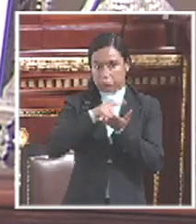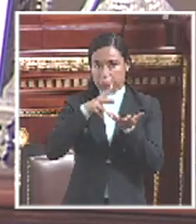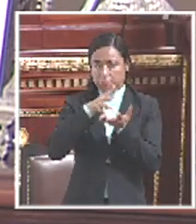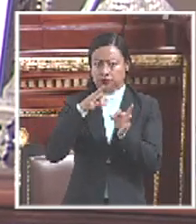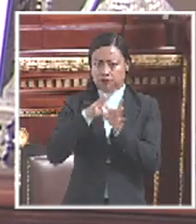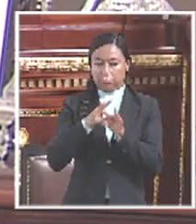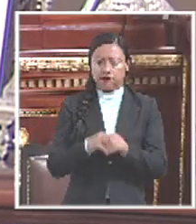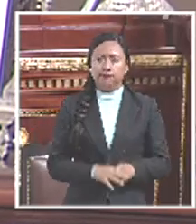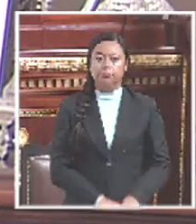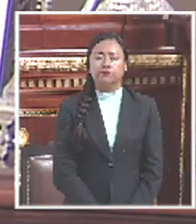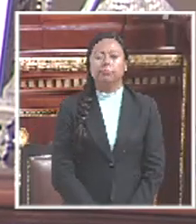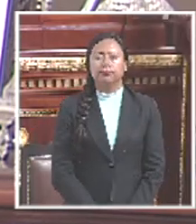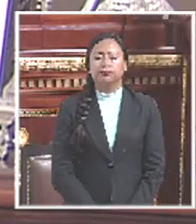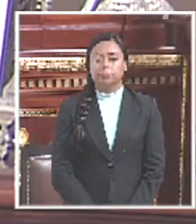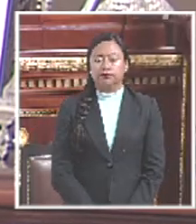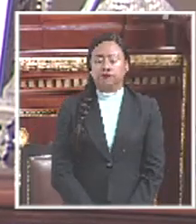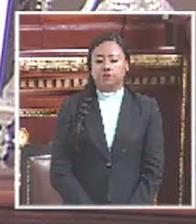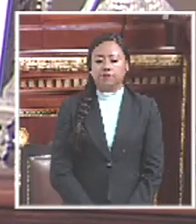lugar.